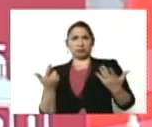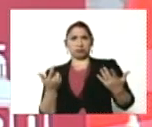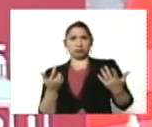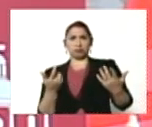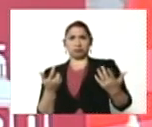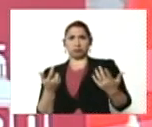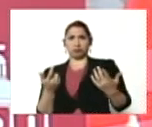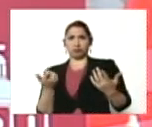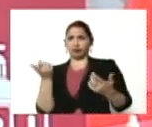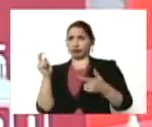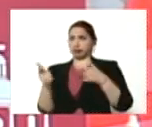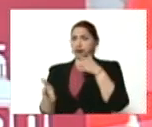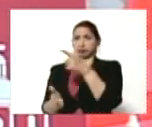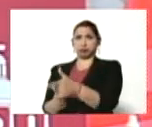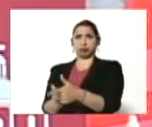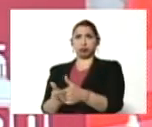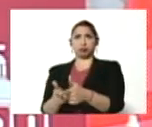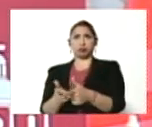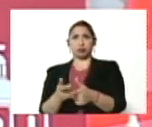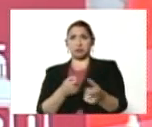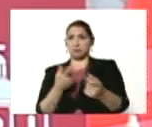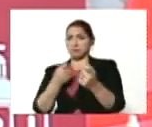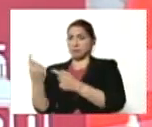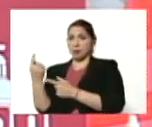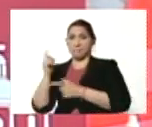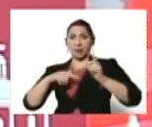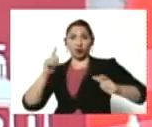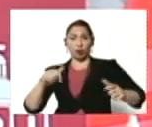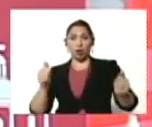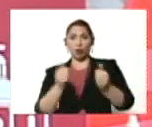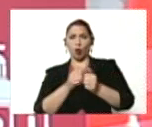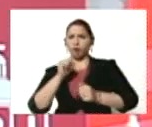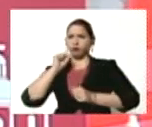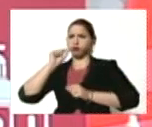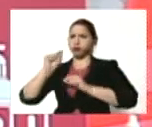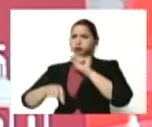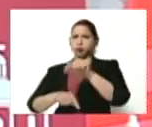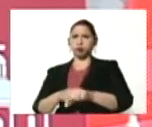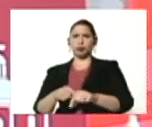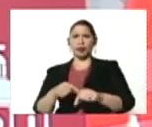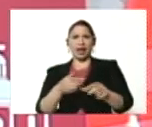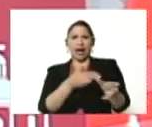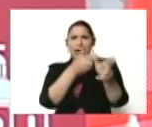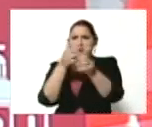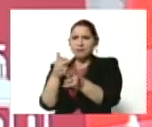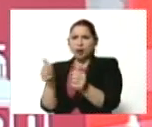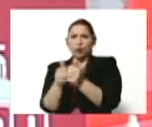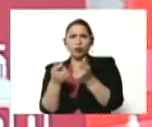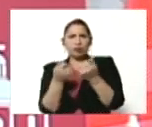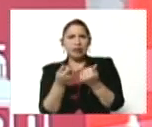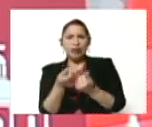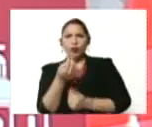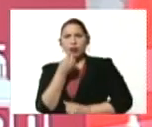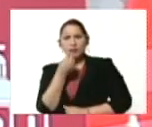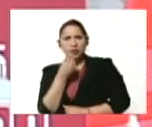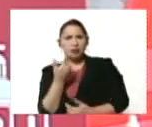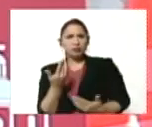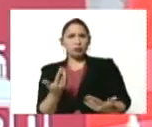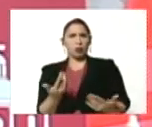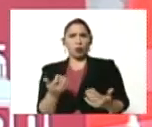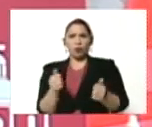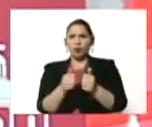estas personas con explosivos, con armas, con dinero, con alimentación,